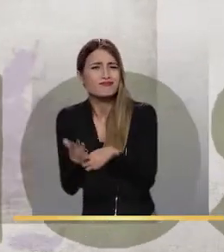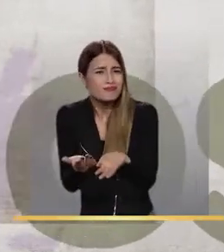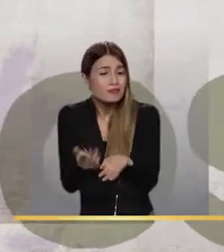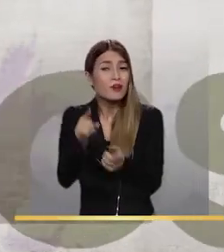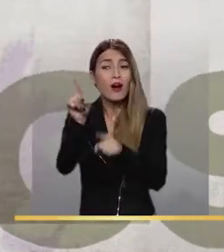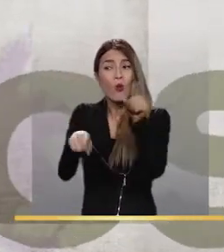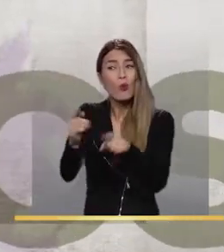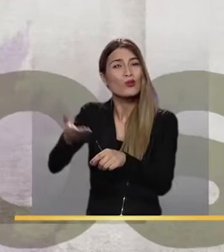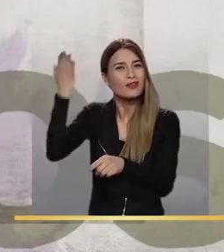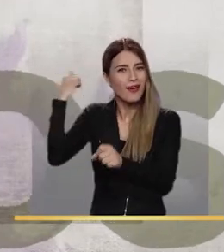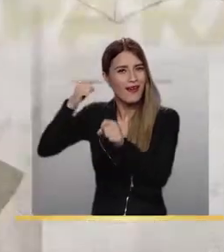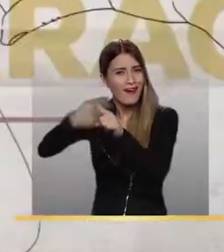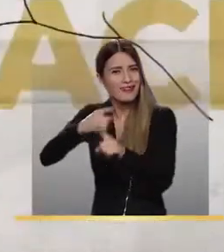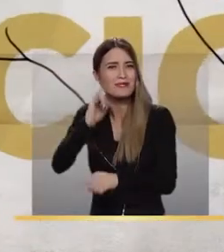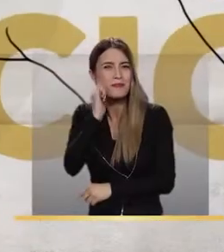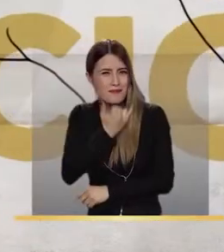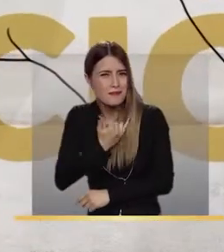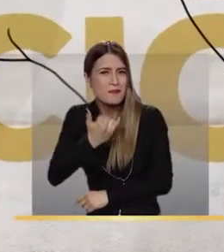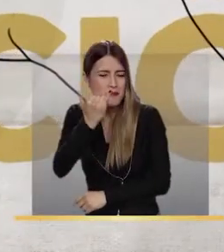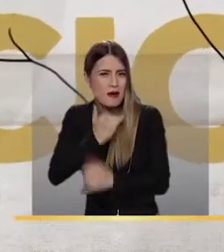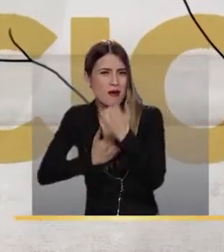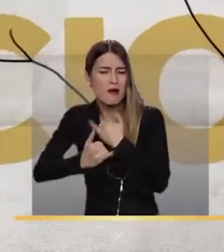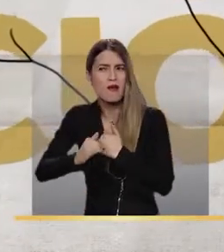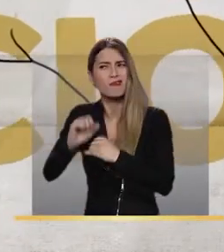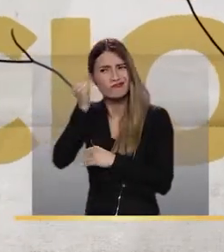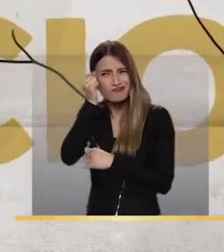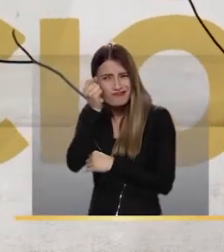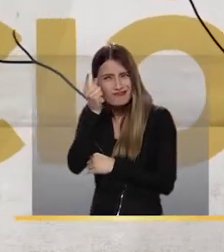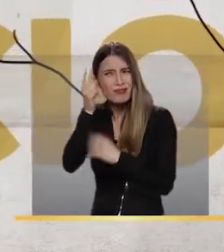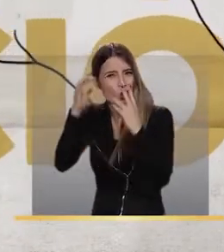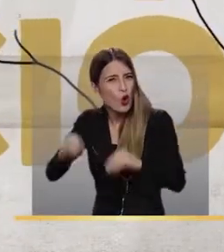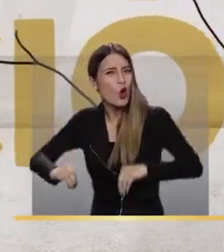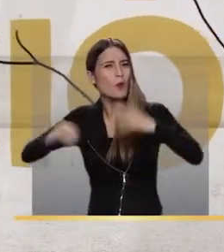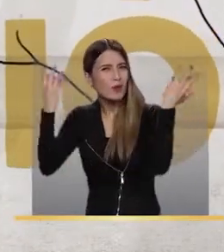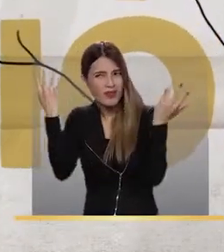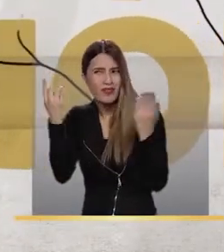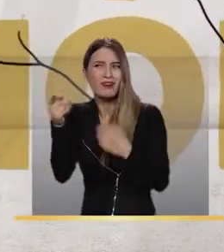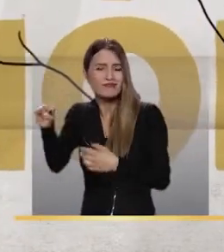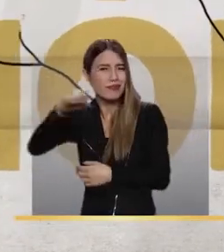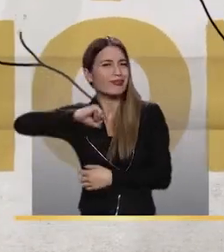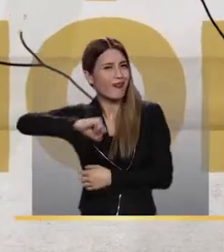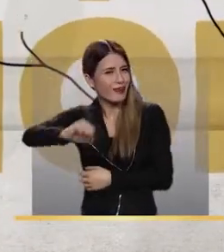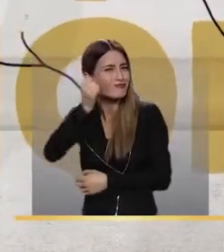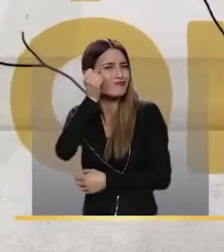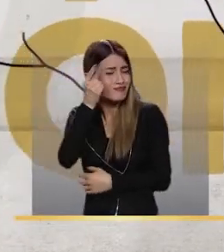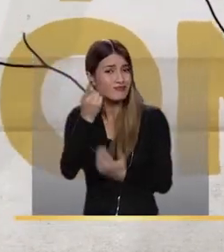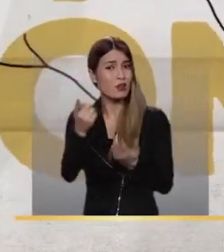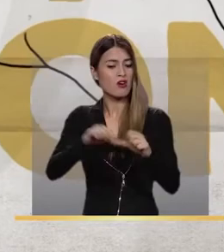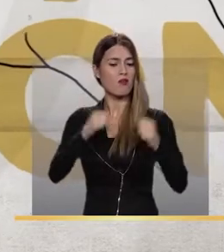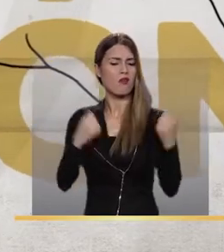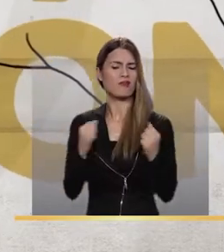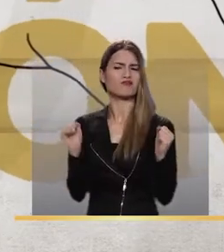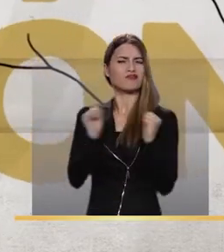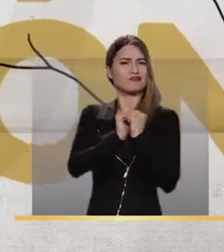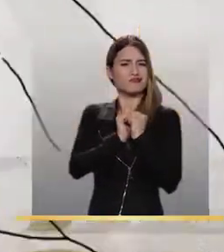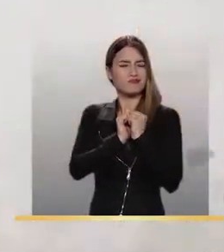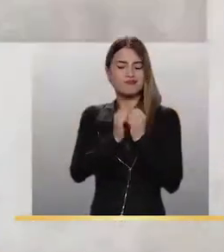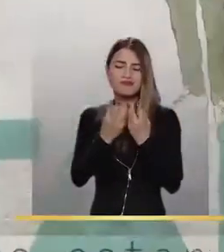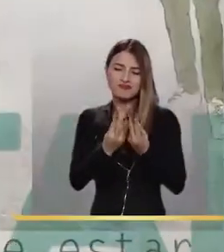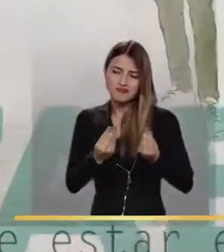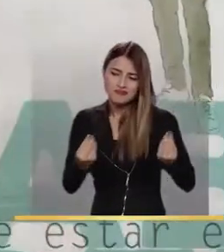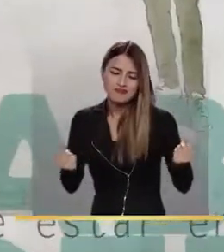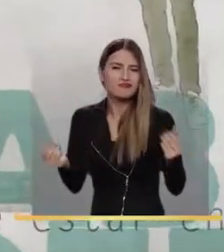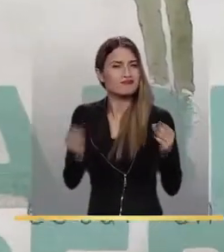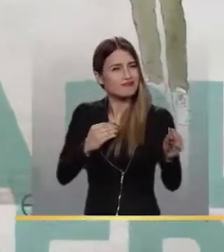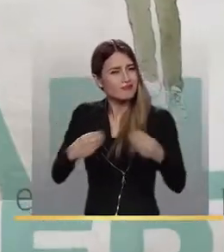derechos a pesar de haber cometido crímenes en el pasado? ¿Y qué tal si aprendemos a reparar los corazones y permitimos que las heridas sanen? ¿Qué